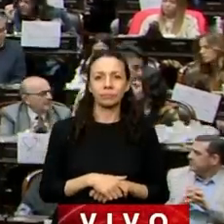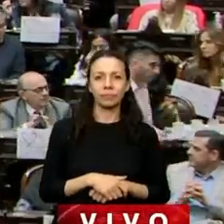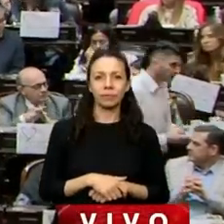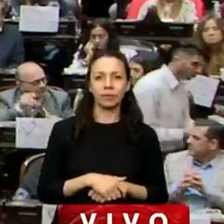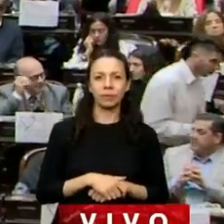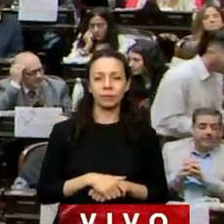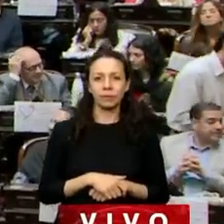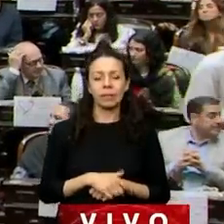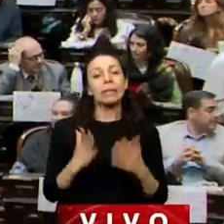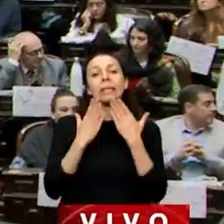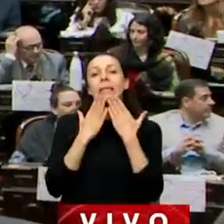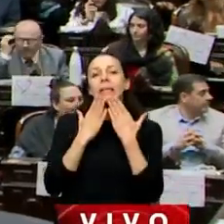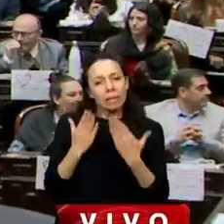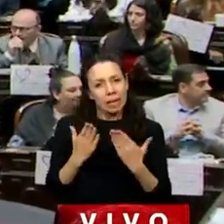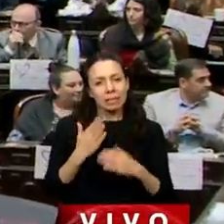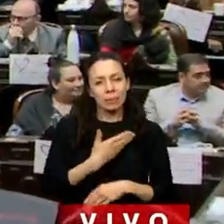Gracias, presidenta.